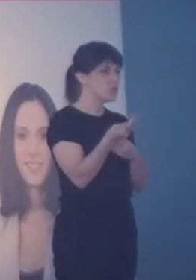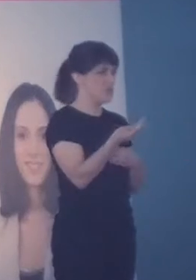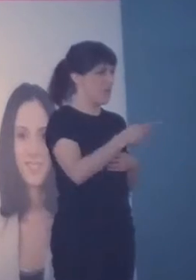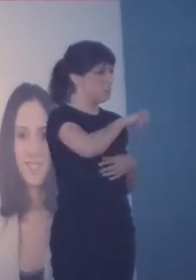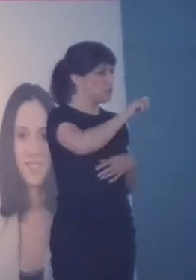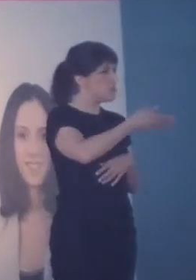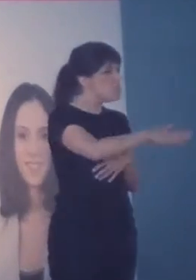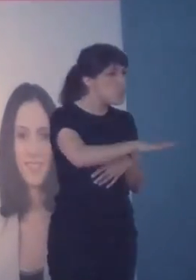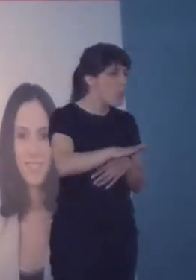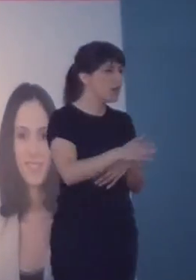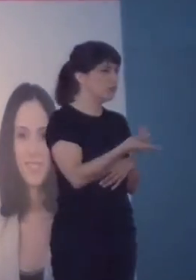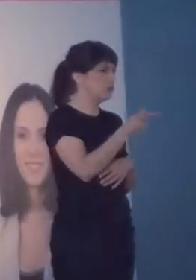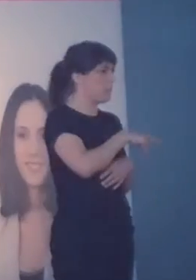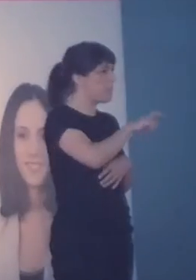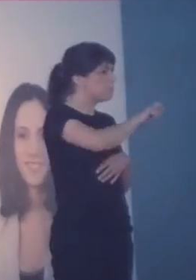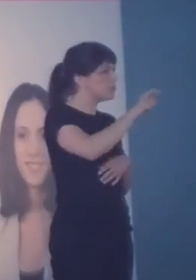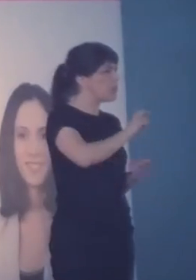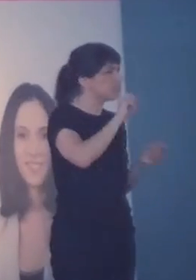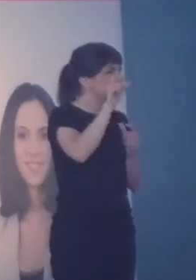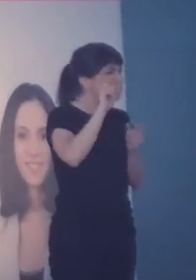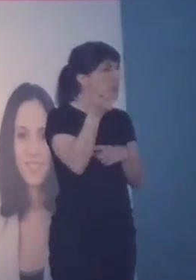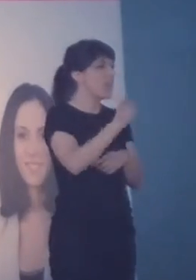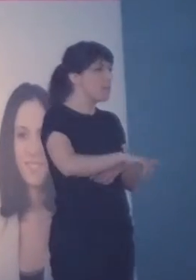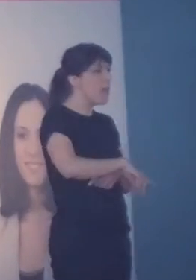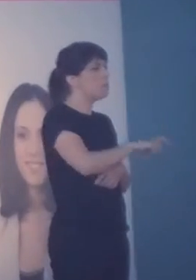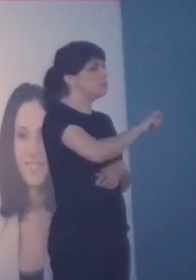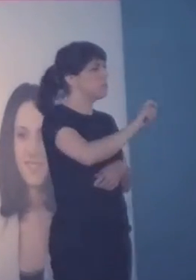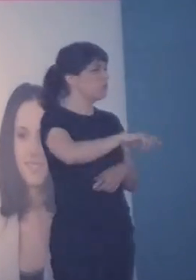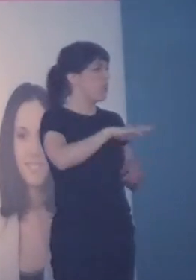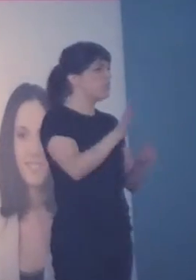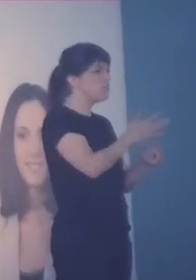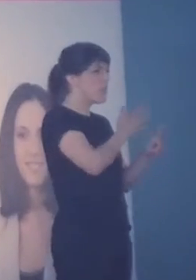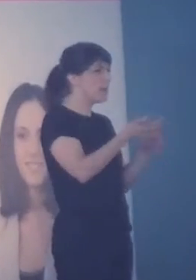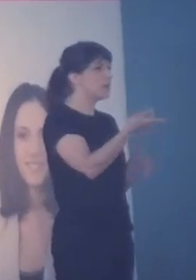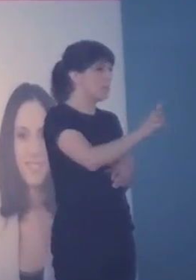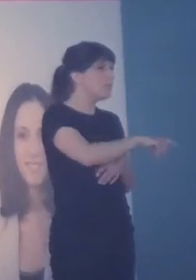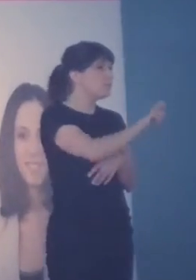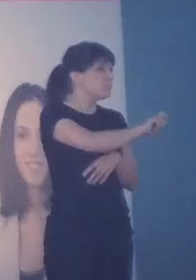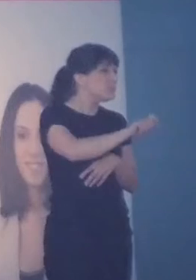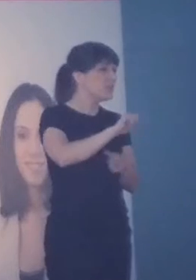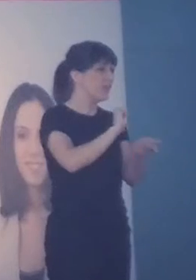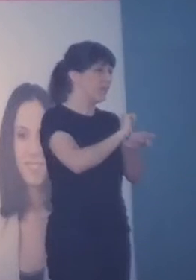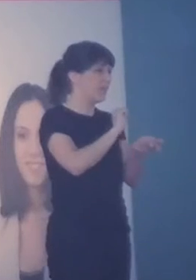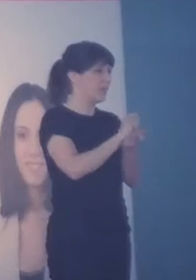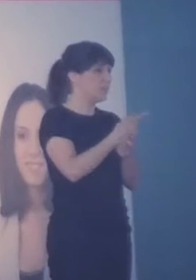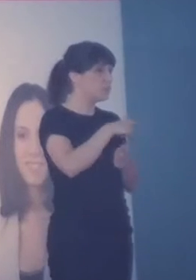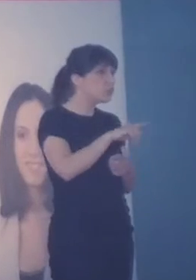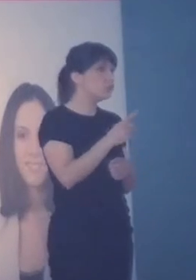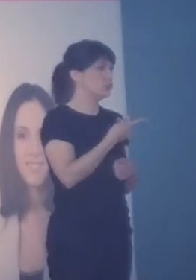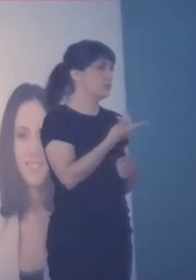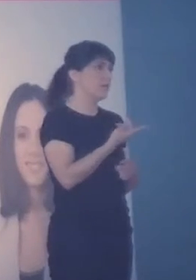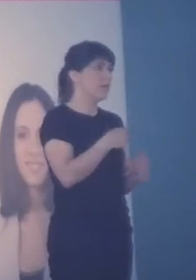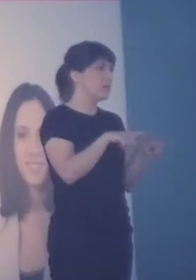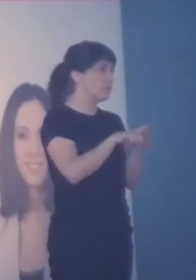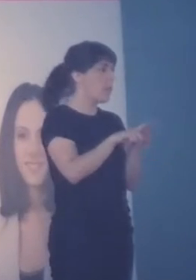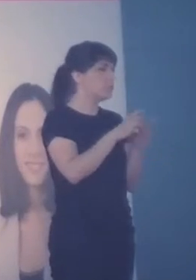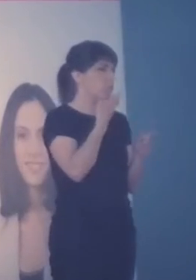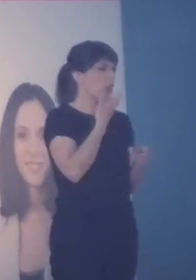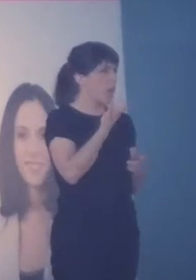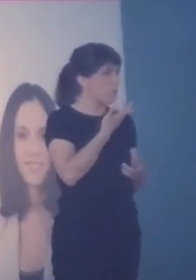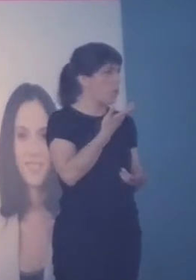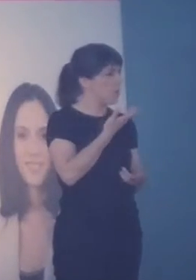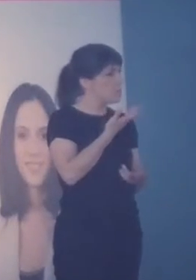moito fuxido, hai moito torturado, hai moito preso diante de nós para que nós non sexamos capaces